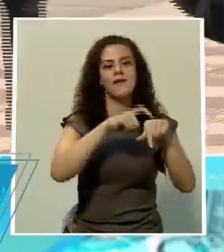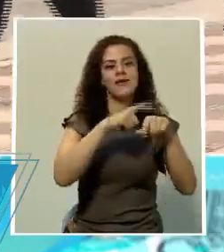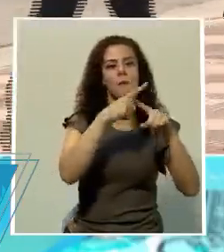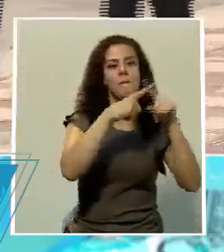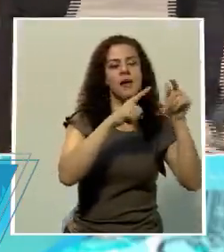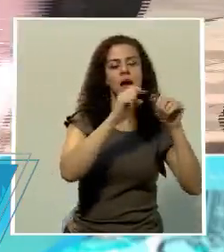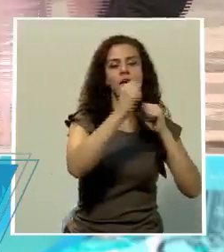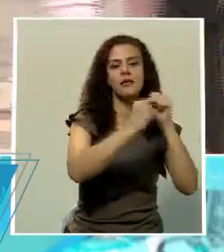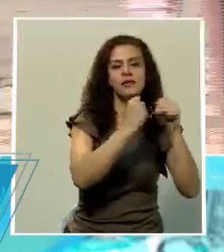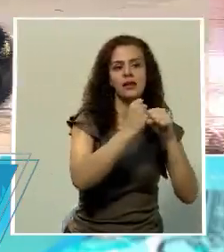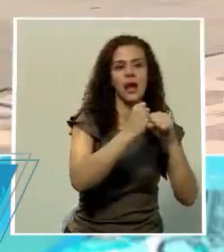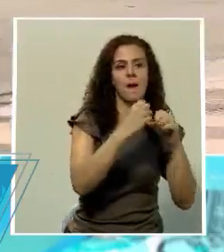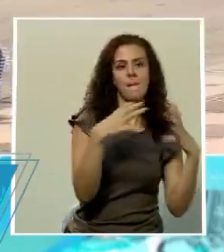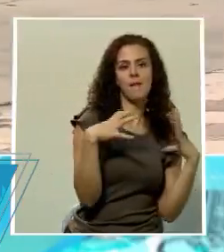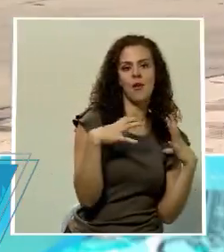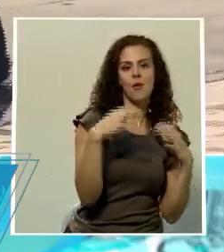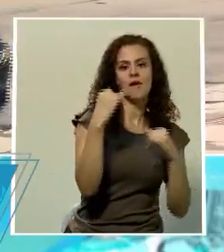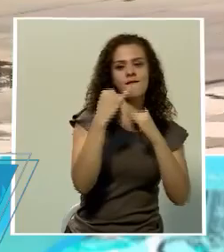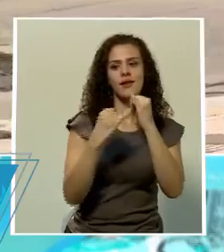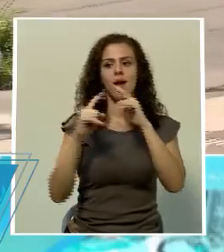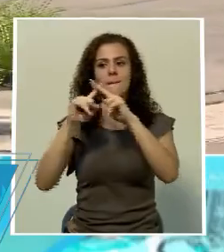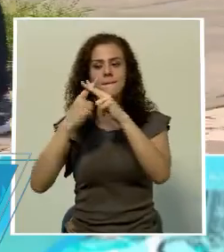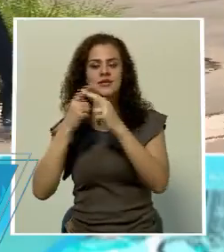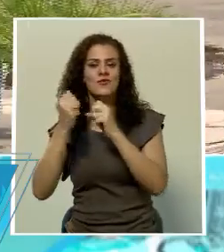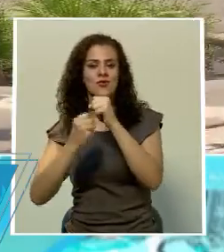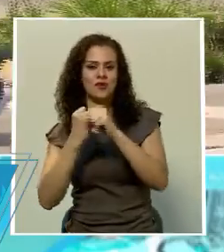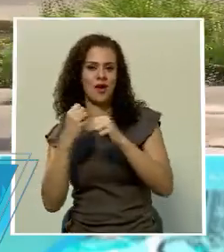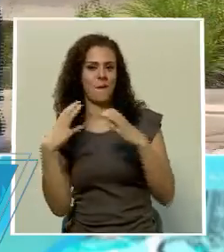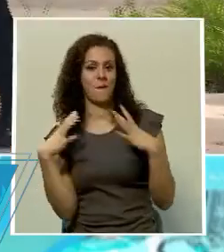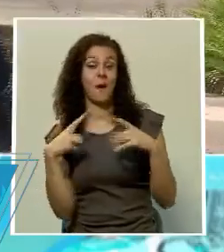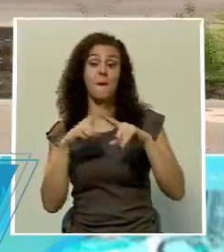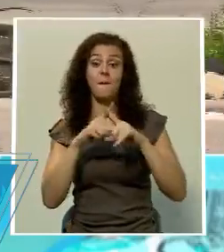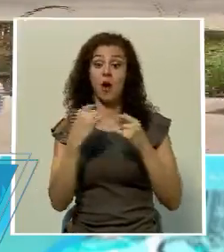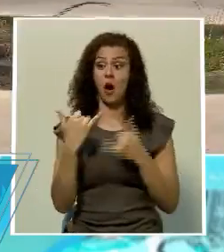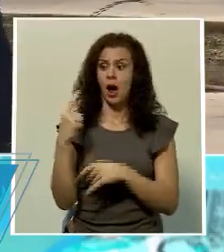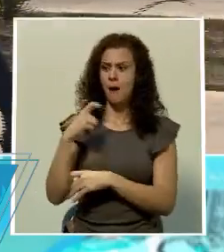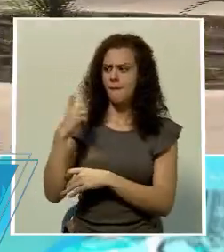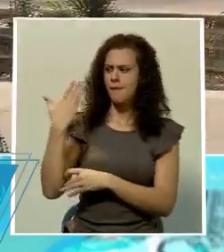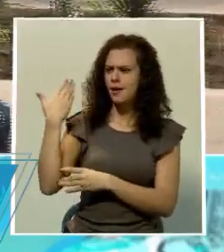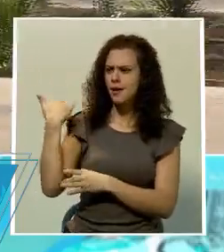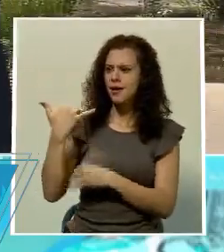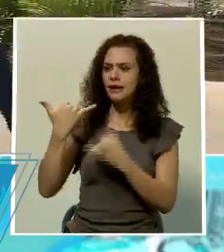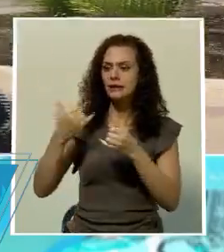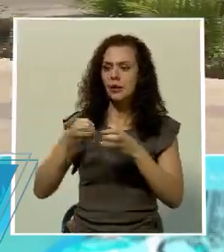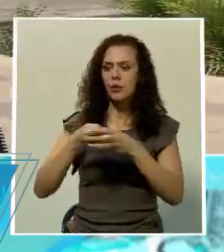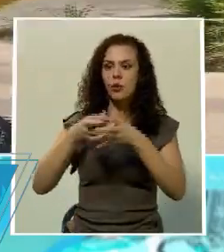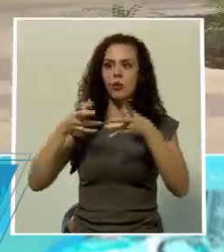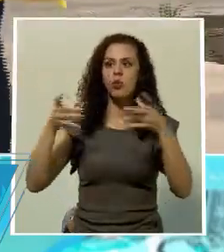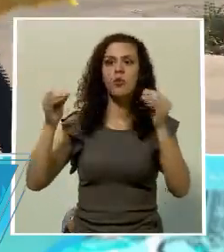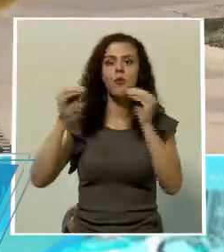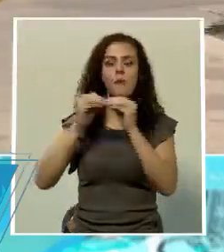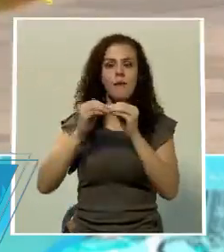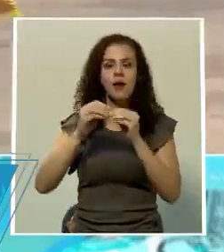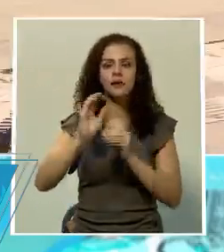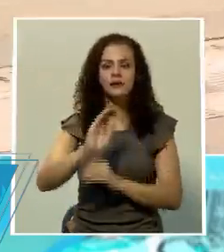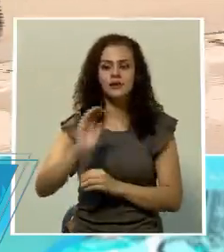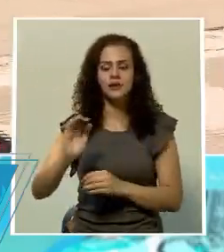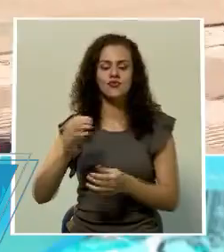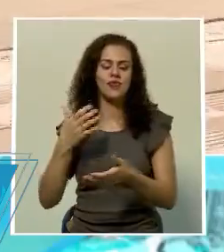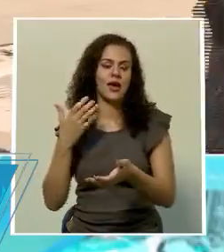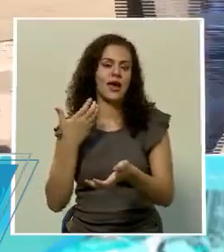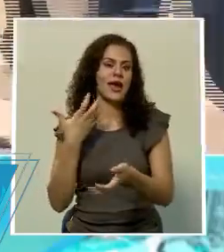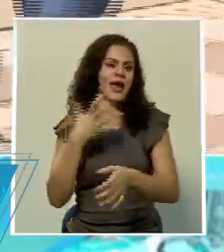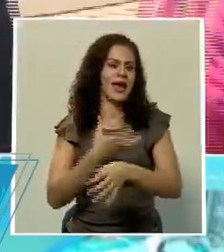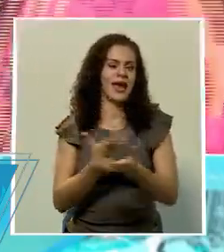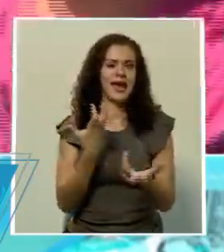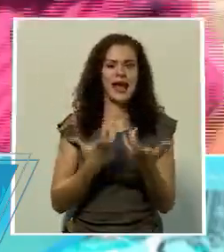de año y a final y principios de año. Sin embargo, estos meses atrás se ha intensificado más el aumento de niños